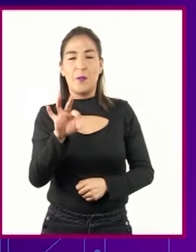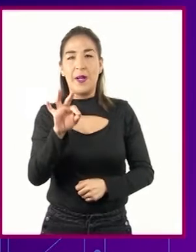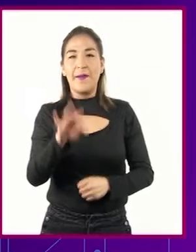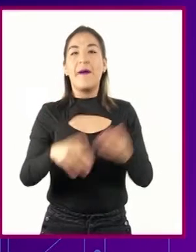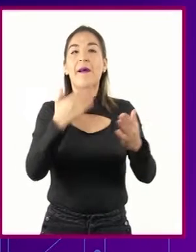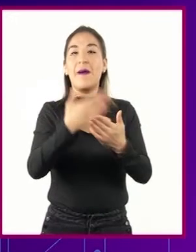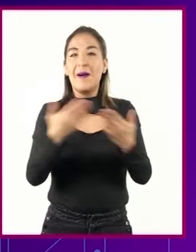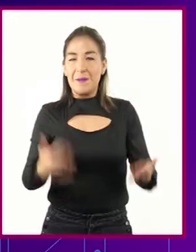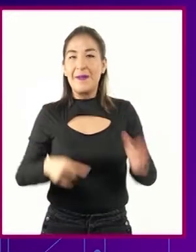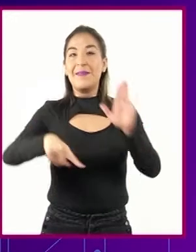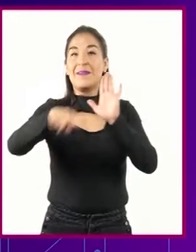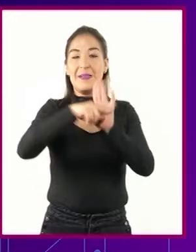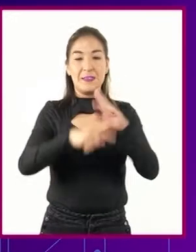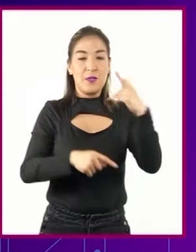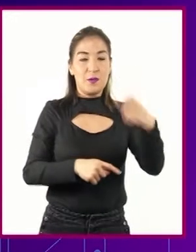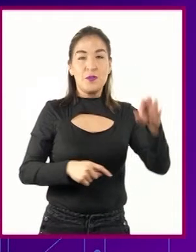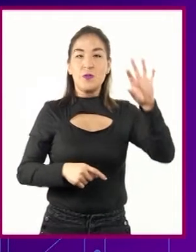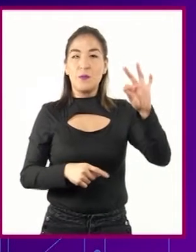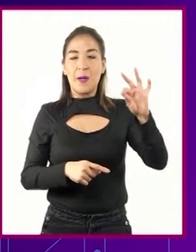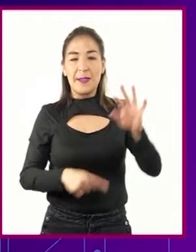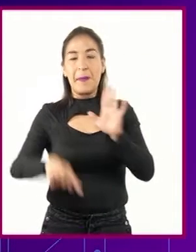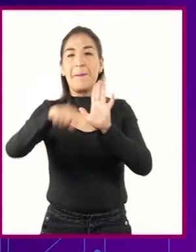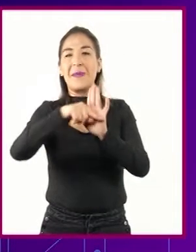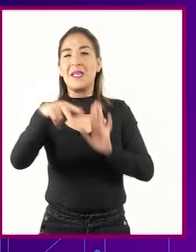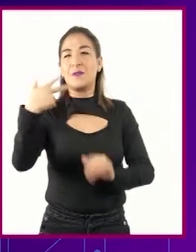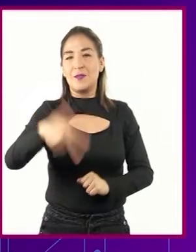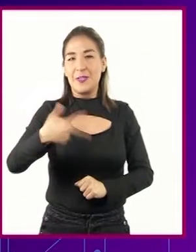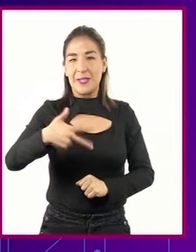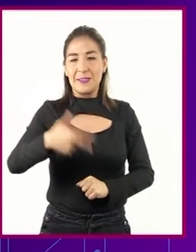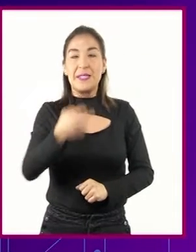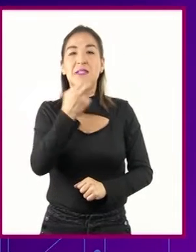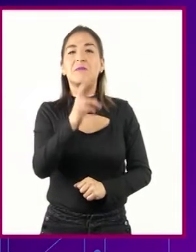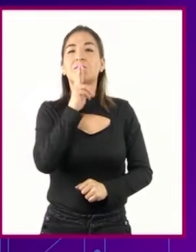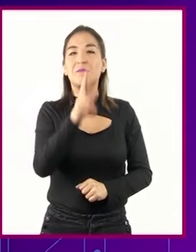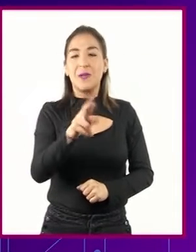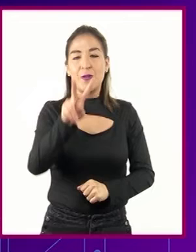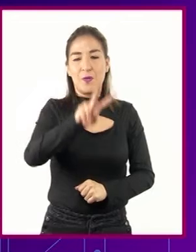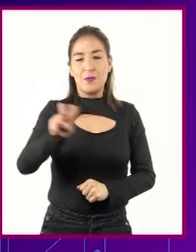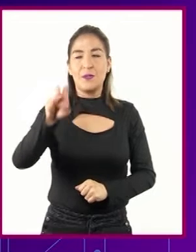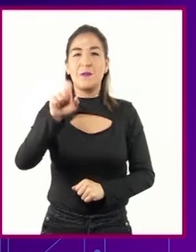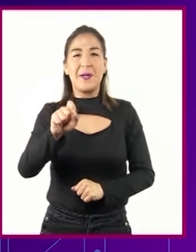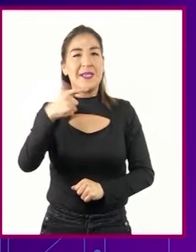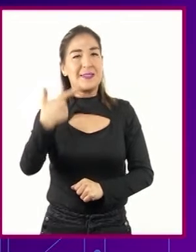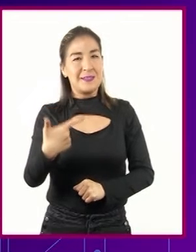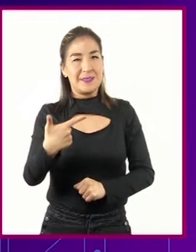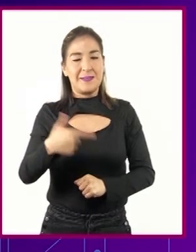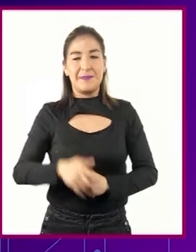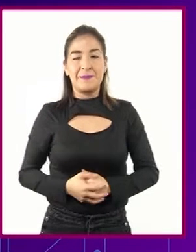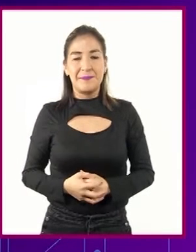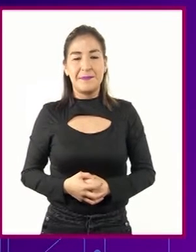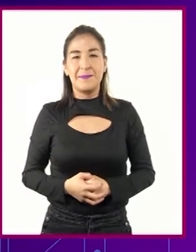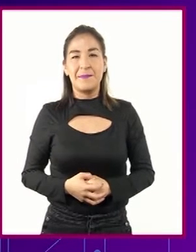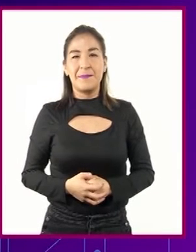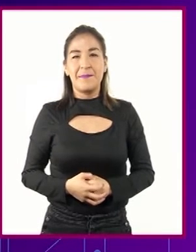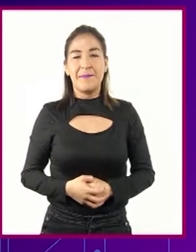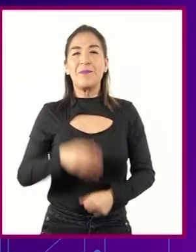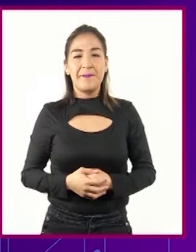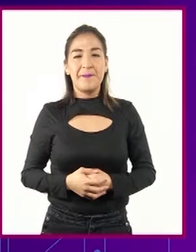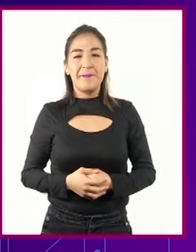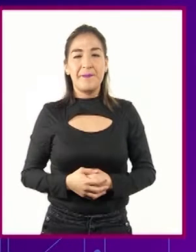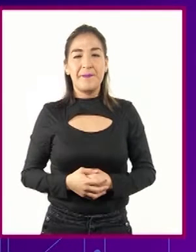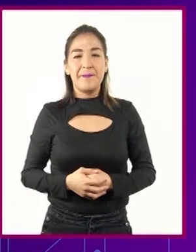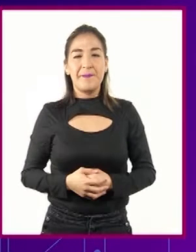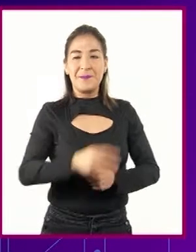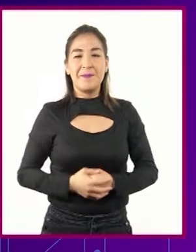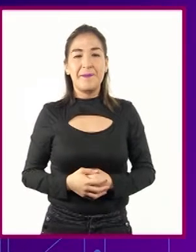ahora restamos 240 menos 13. Así obtenemos 227. Como pueden ver,